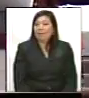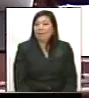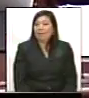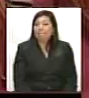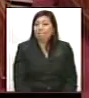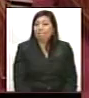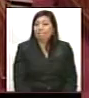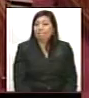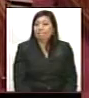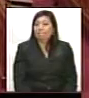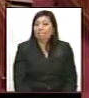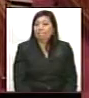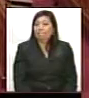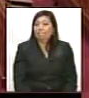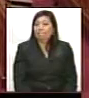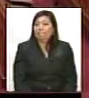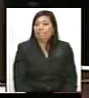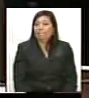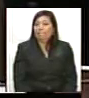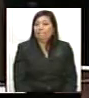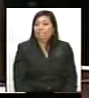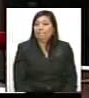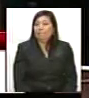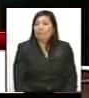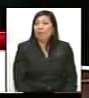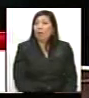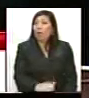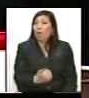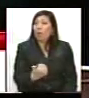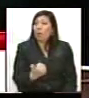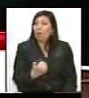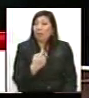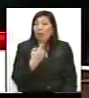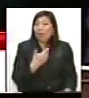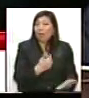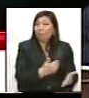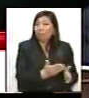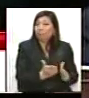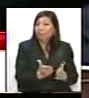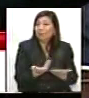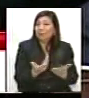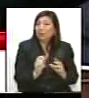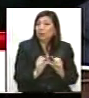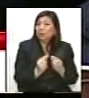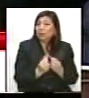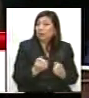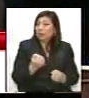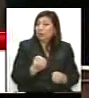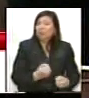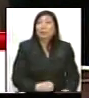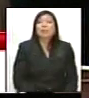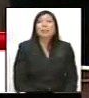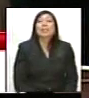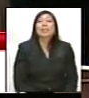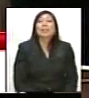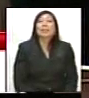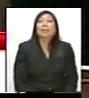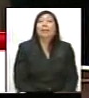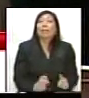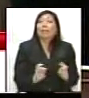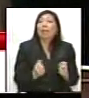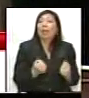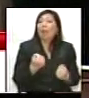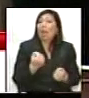gracias señor presidente si otra forma de informalidad que tenemos en el sector transportes es el tipo de